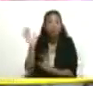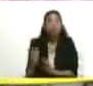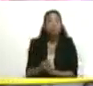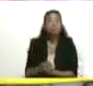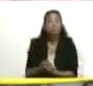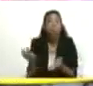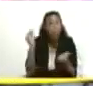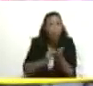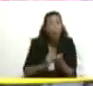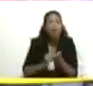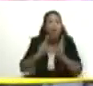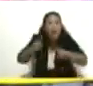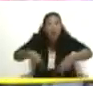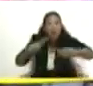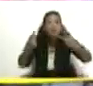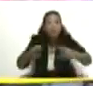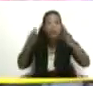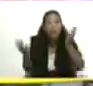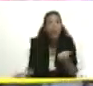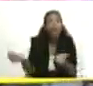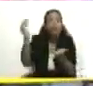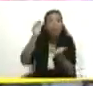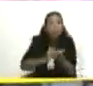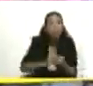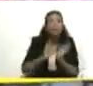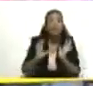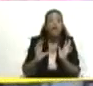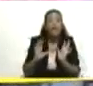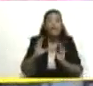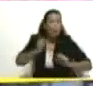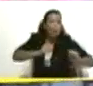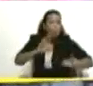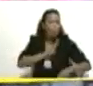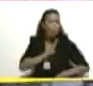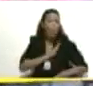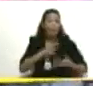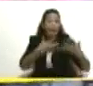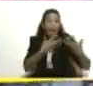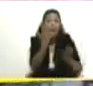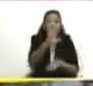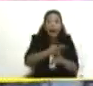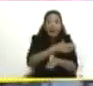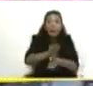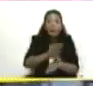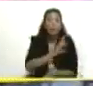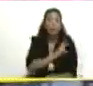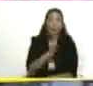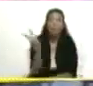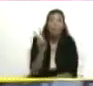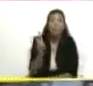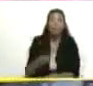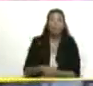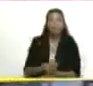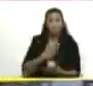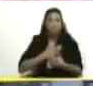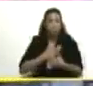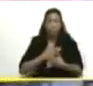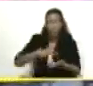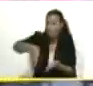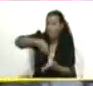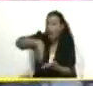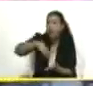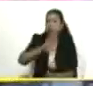Tenemos que ir a un relanzamiento de nuestros ritmos, de nuestros cantos, de nuestro